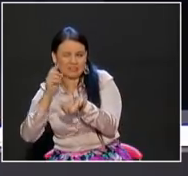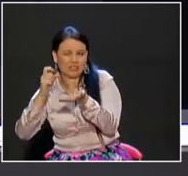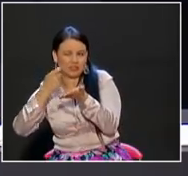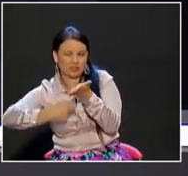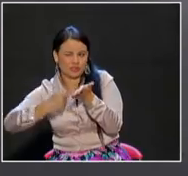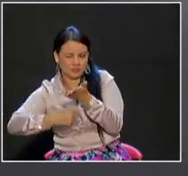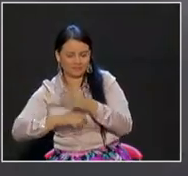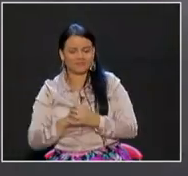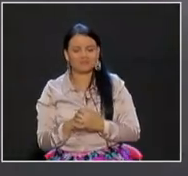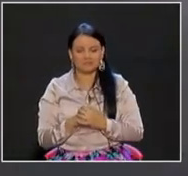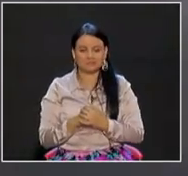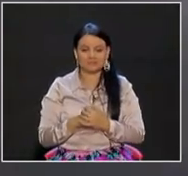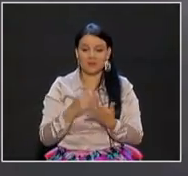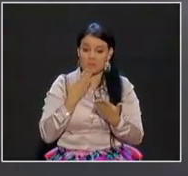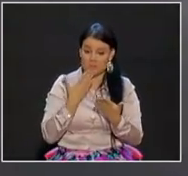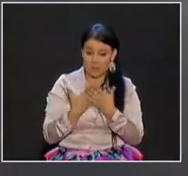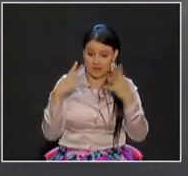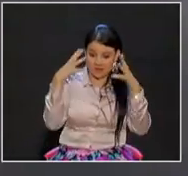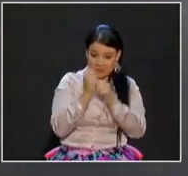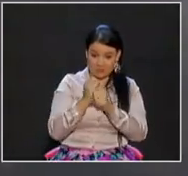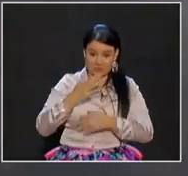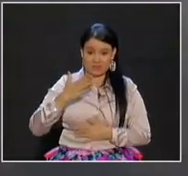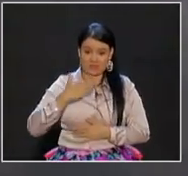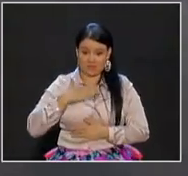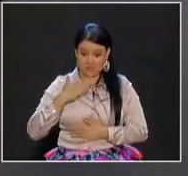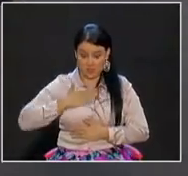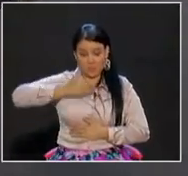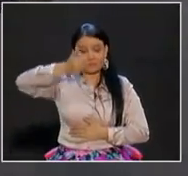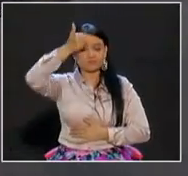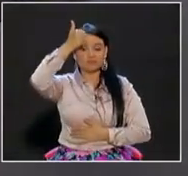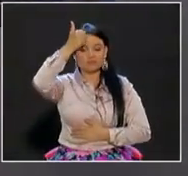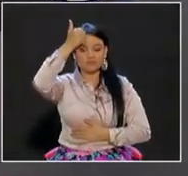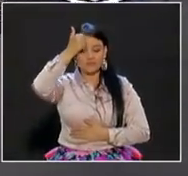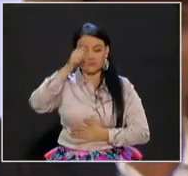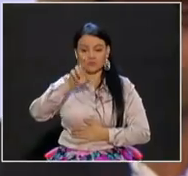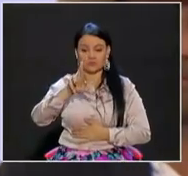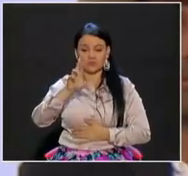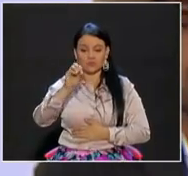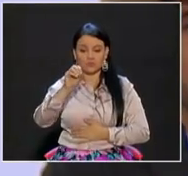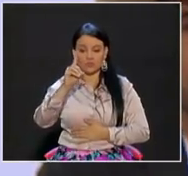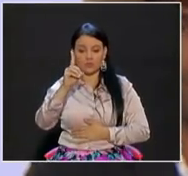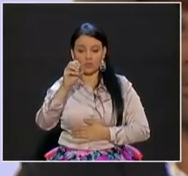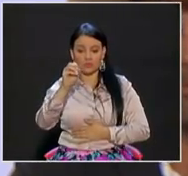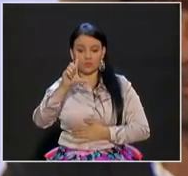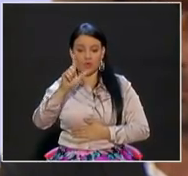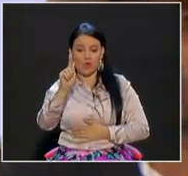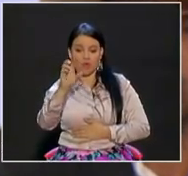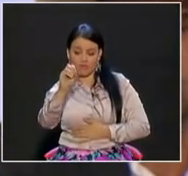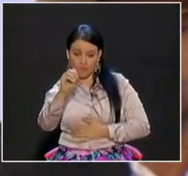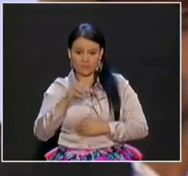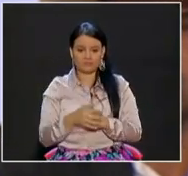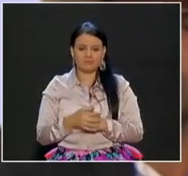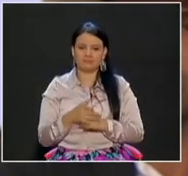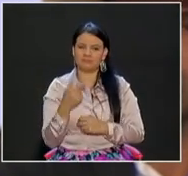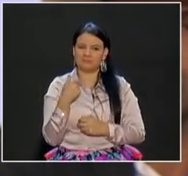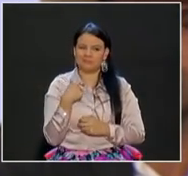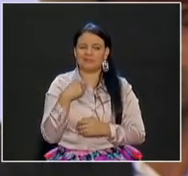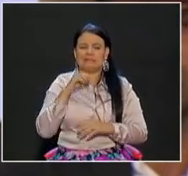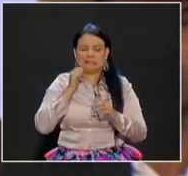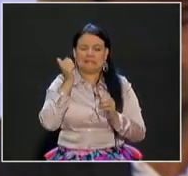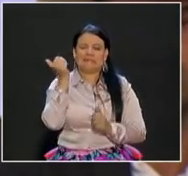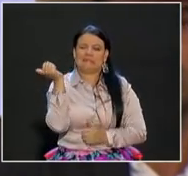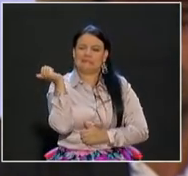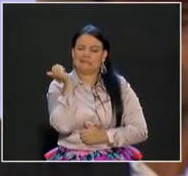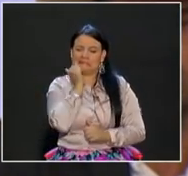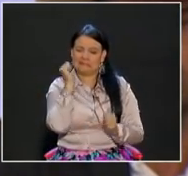bueno buenas noches para todos y para todas yo soy el profesor rodolfo correa soy un poco obstinado ese es